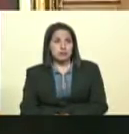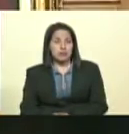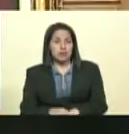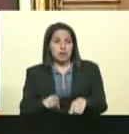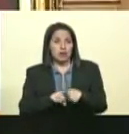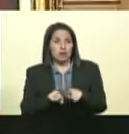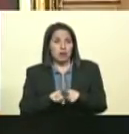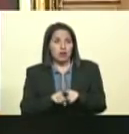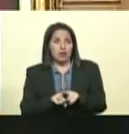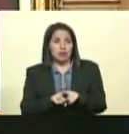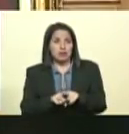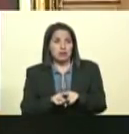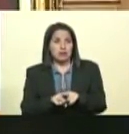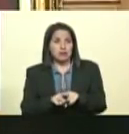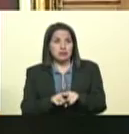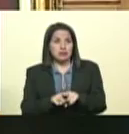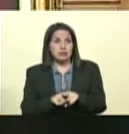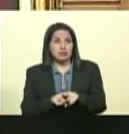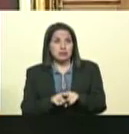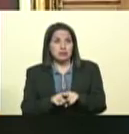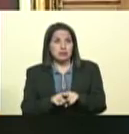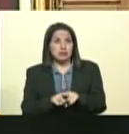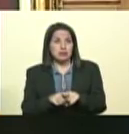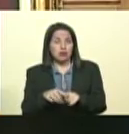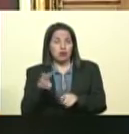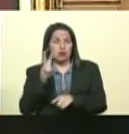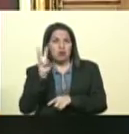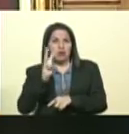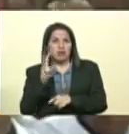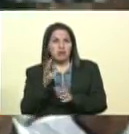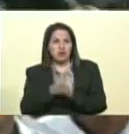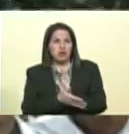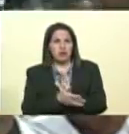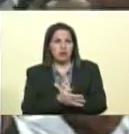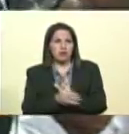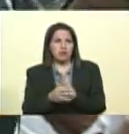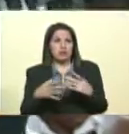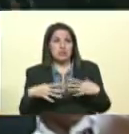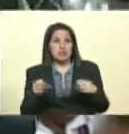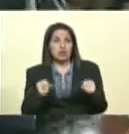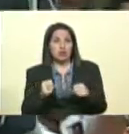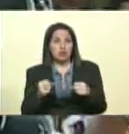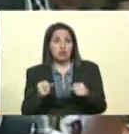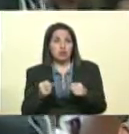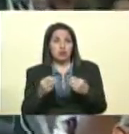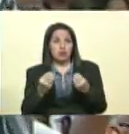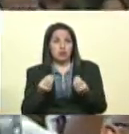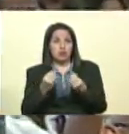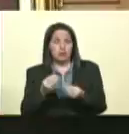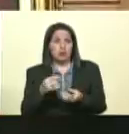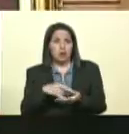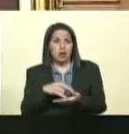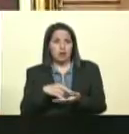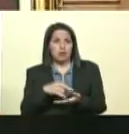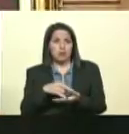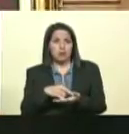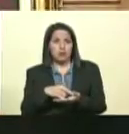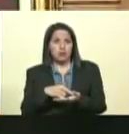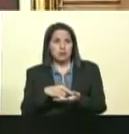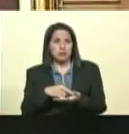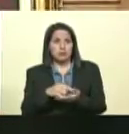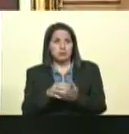Igualmente a Wilfredo López, presidente del Sindicato de Salud de Carabobo, está por aquí. Agente